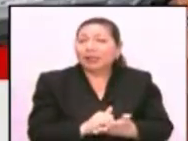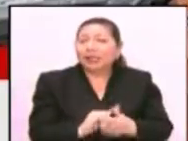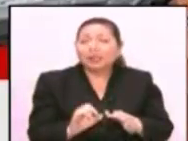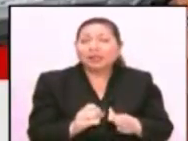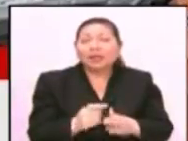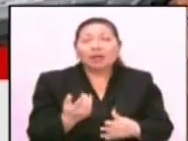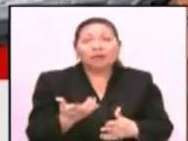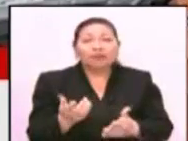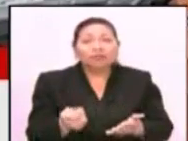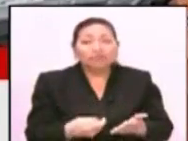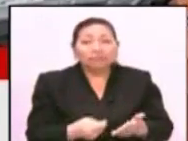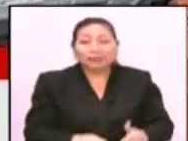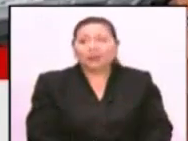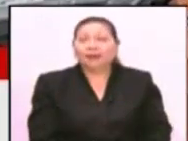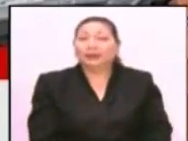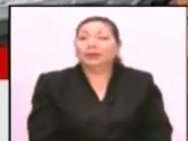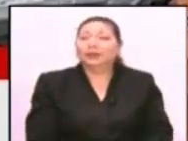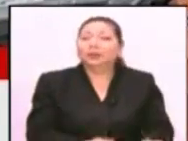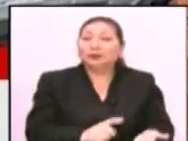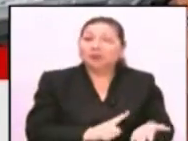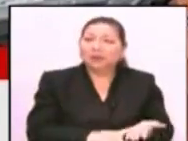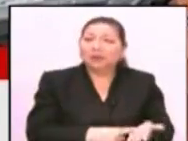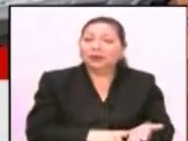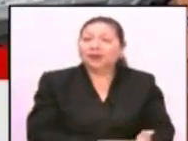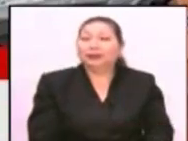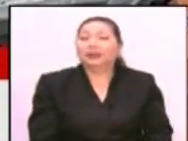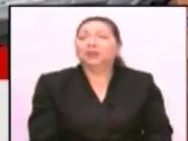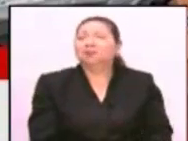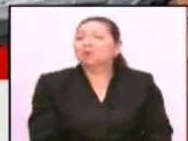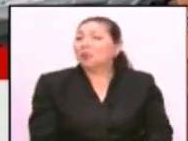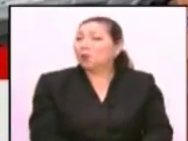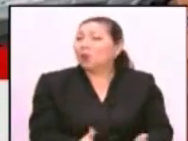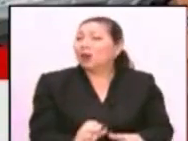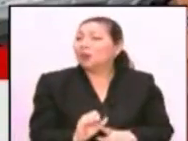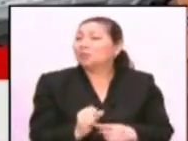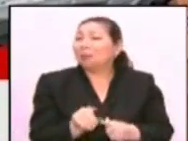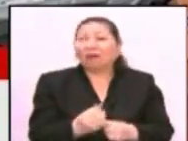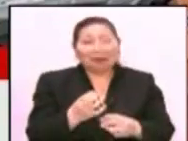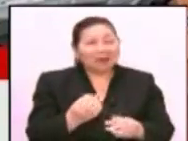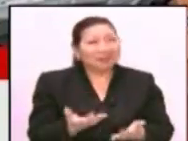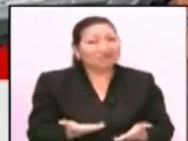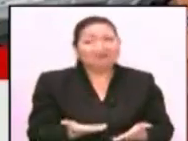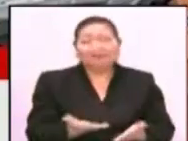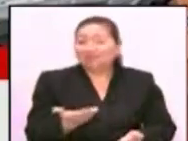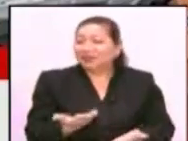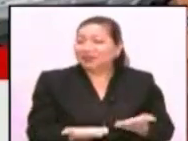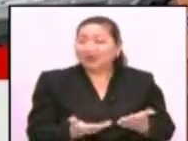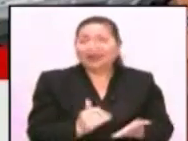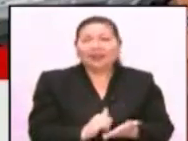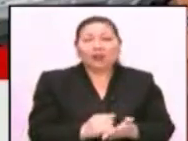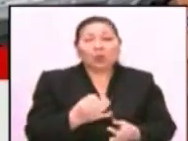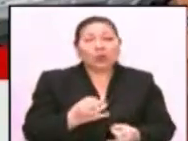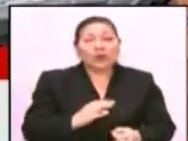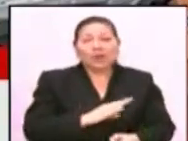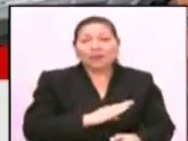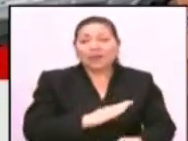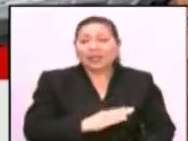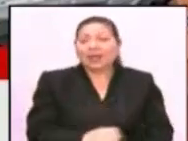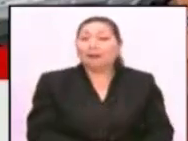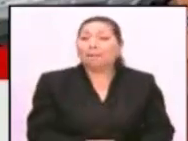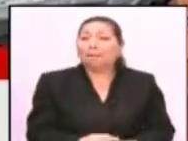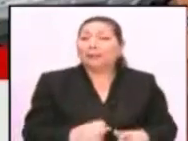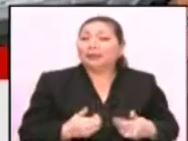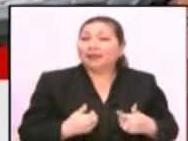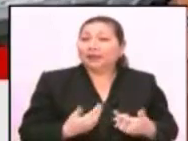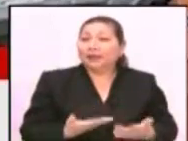hacer firmitas, ¿no es cierto?, o a pasar huellas digitales, no hay, y la sociedad no cree en las penas alternativas, ni los jueces ni los fiscales. Si